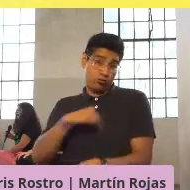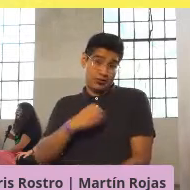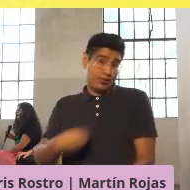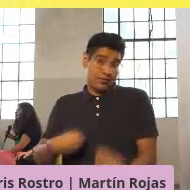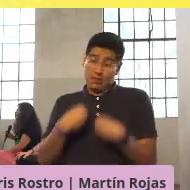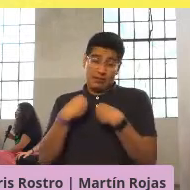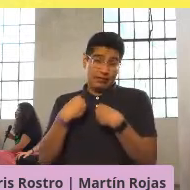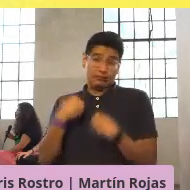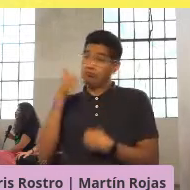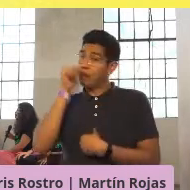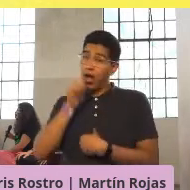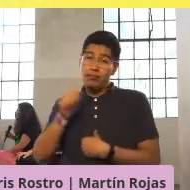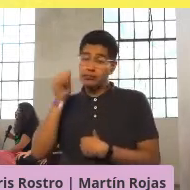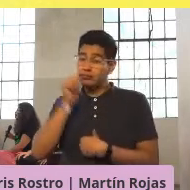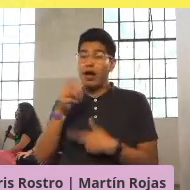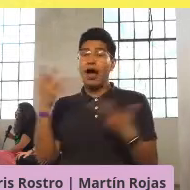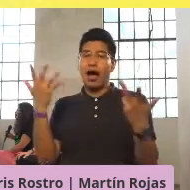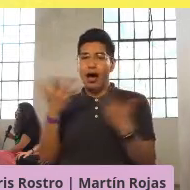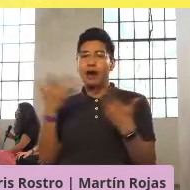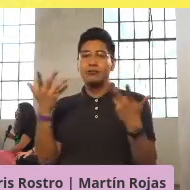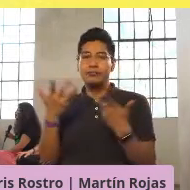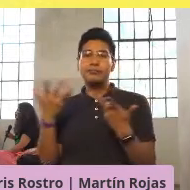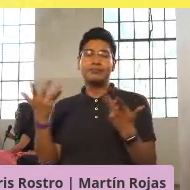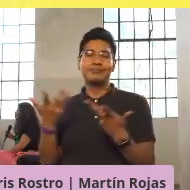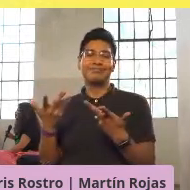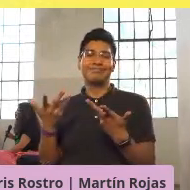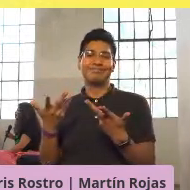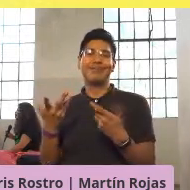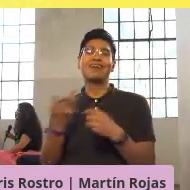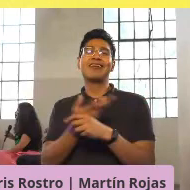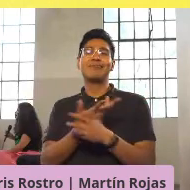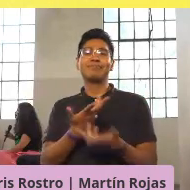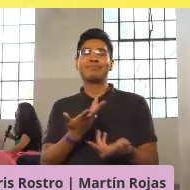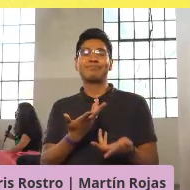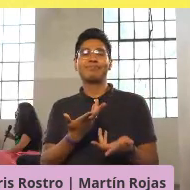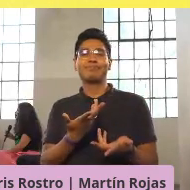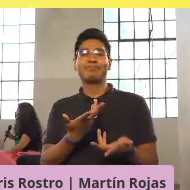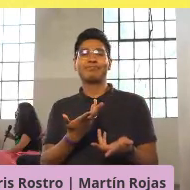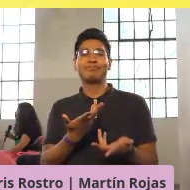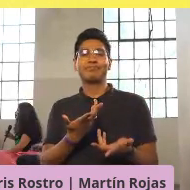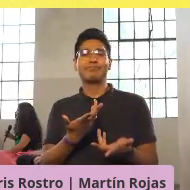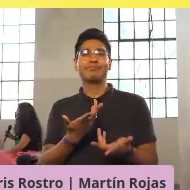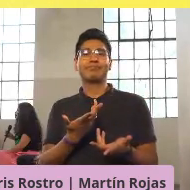de cosas, todas desde nuestros frentes. Entonces creo que también es como